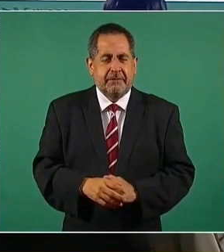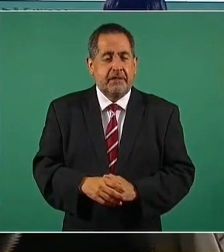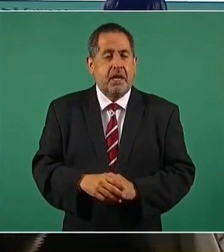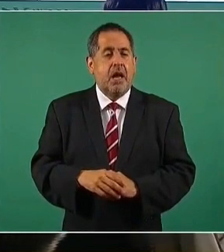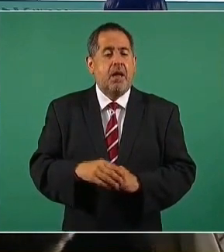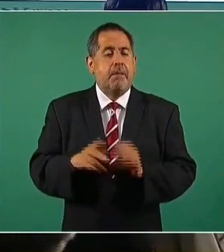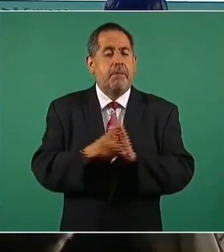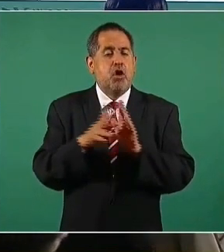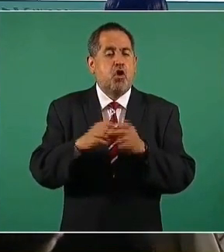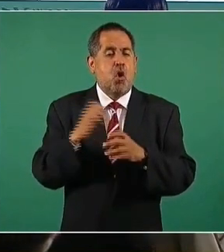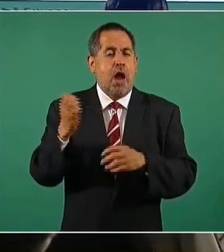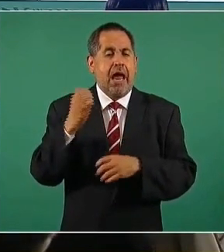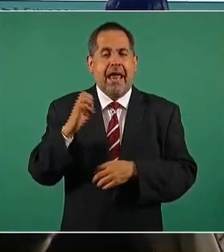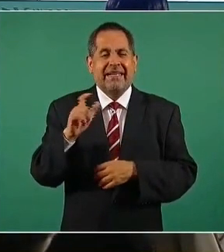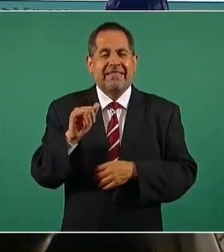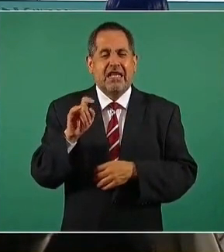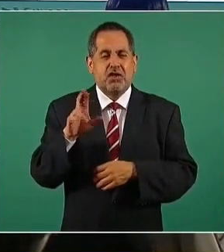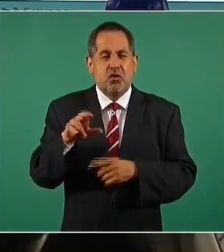Excelsior, 45,